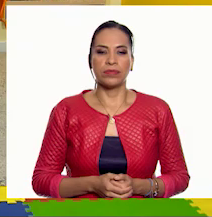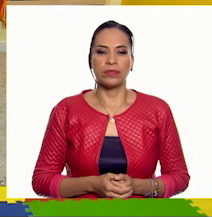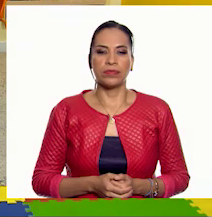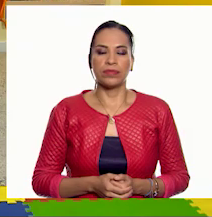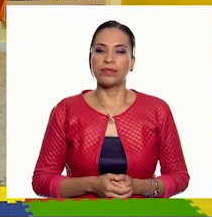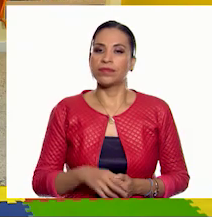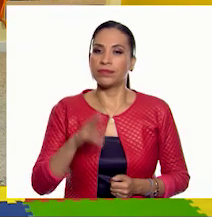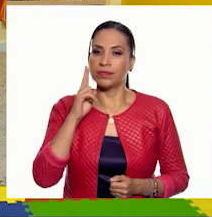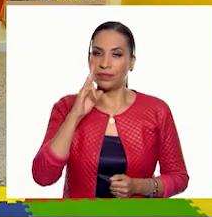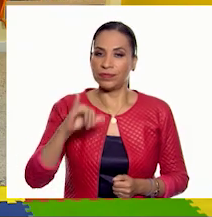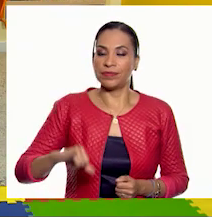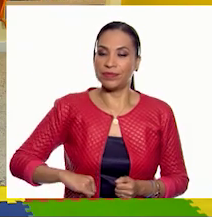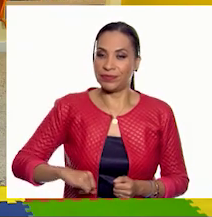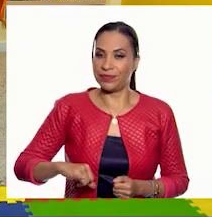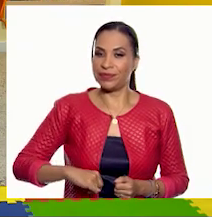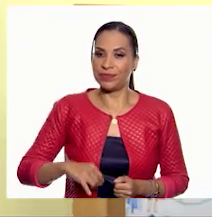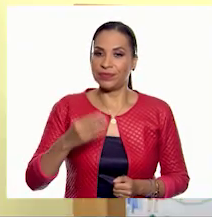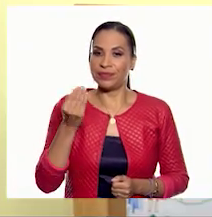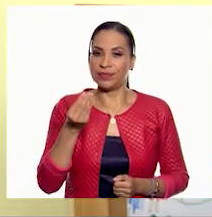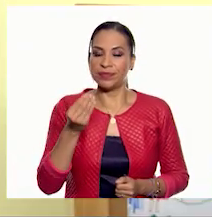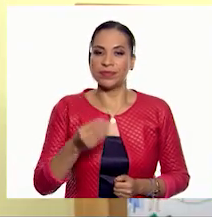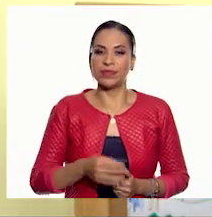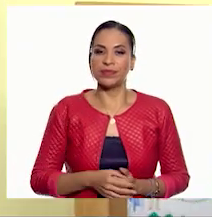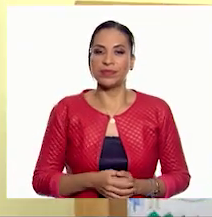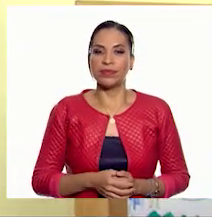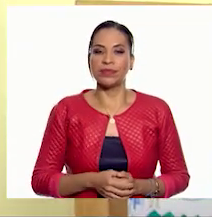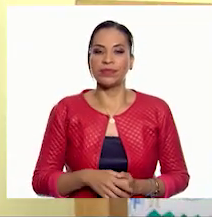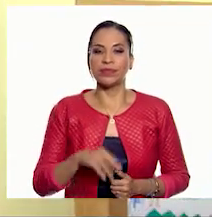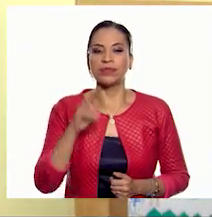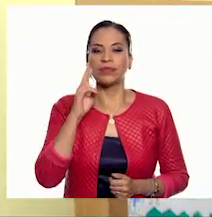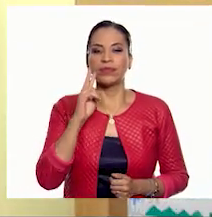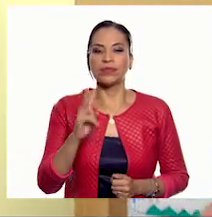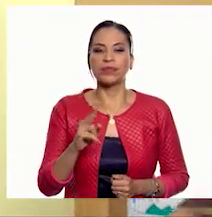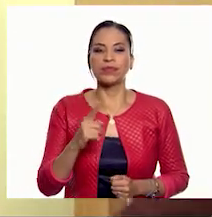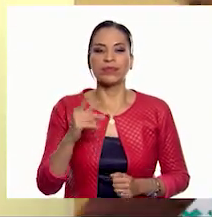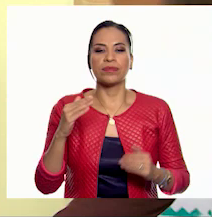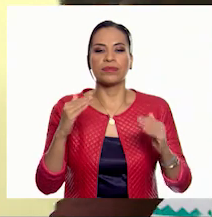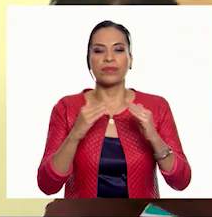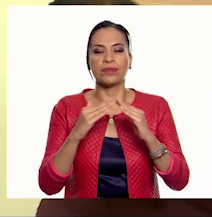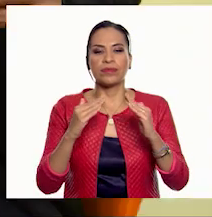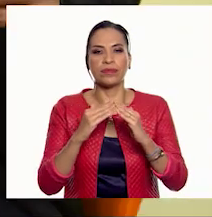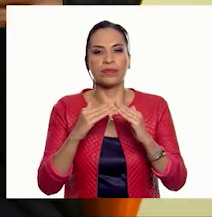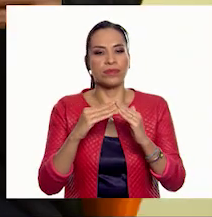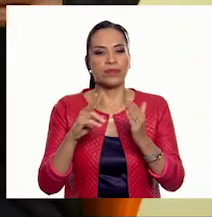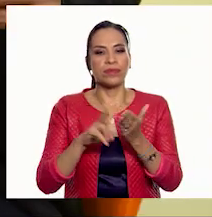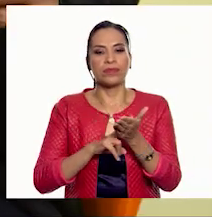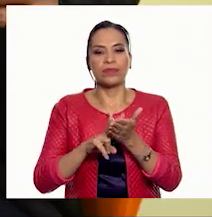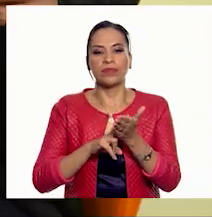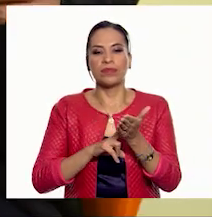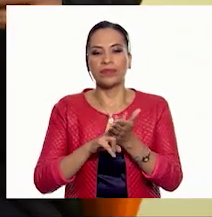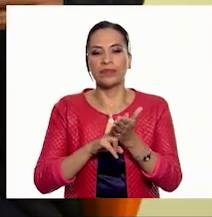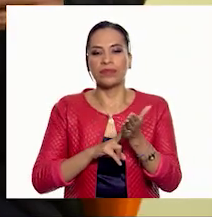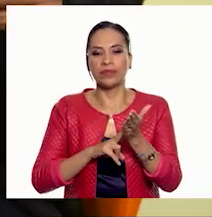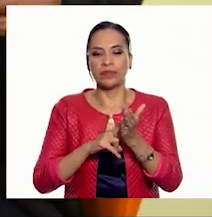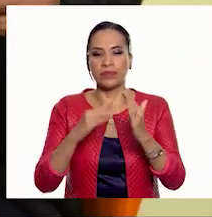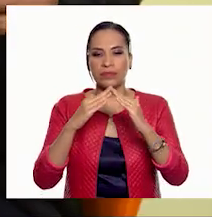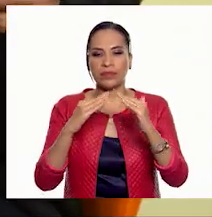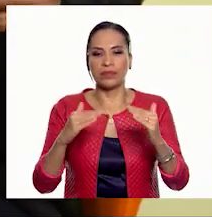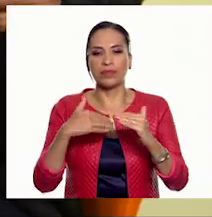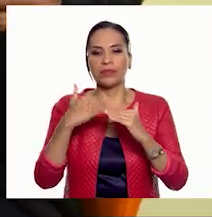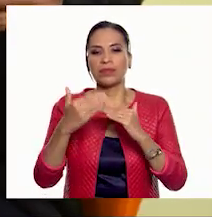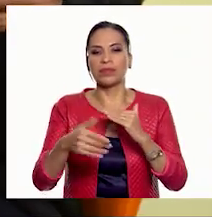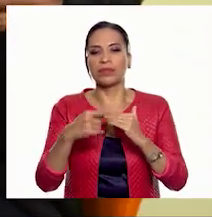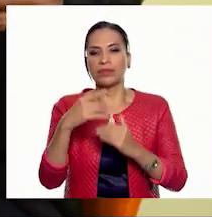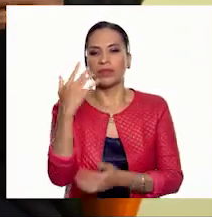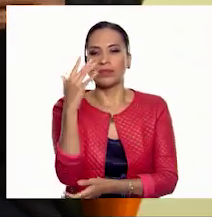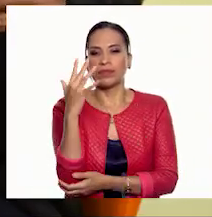Muy interesante. Aquí veo una casa verde. Esta es la casa, el techo, y detrás de la casa